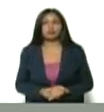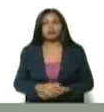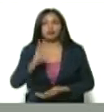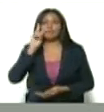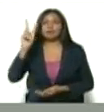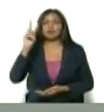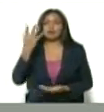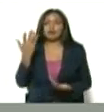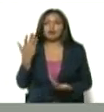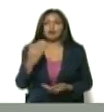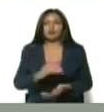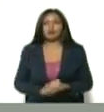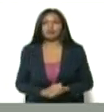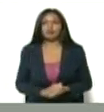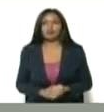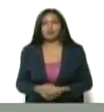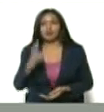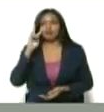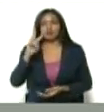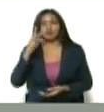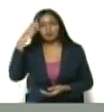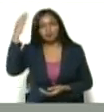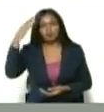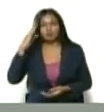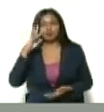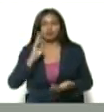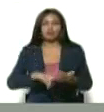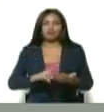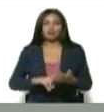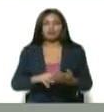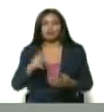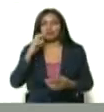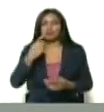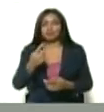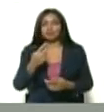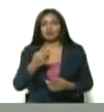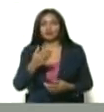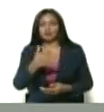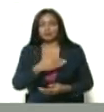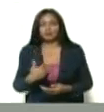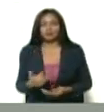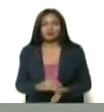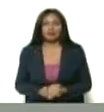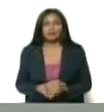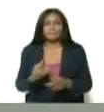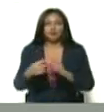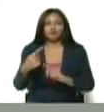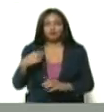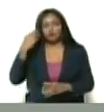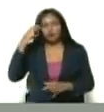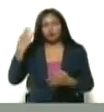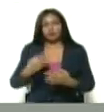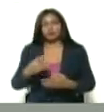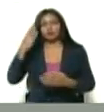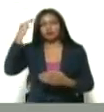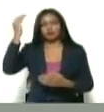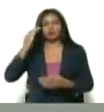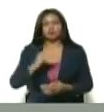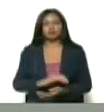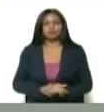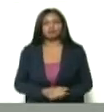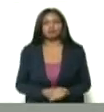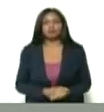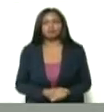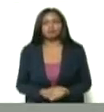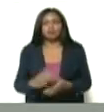santo. Ahí está Dios, ahí está Dios. Digan lo que quieran decir. Pero creo en Dios y ahí está su manifestación divino. Y